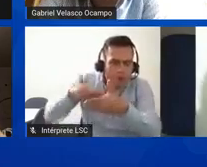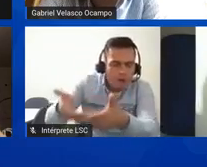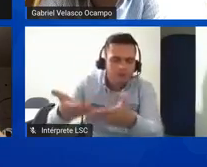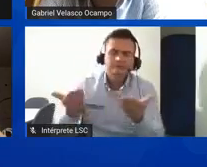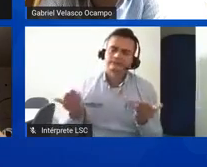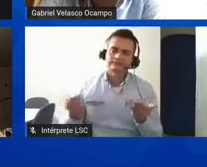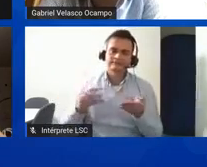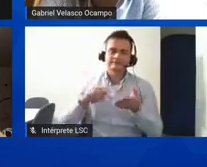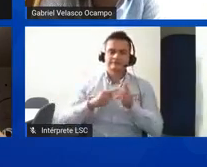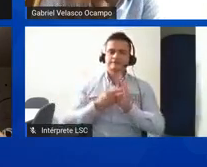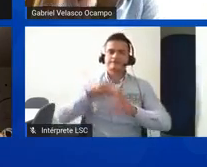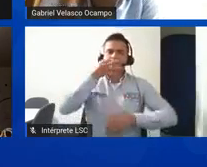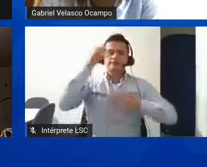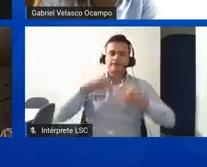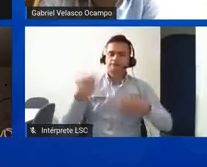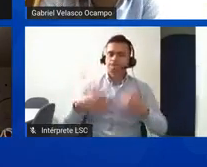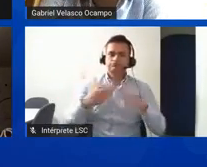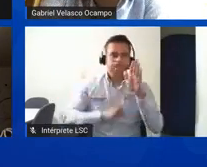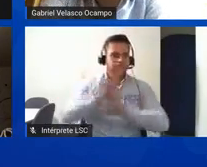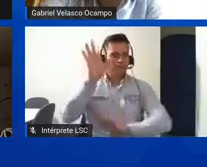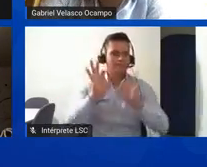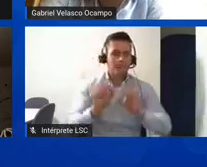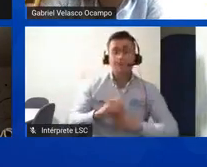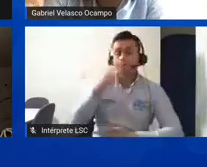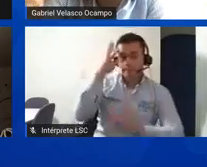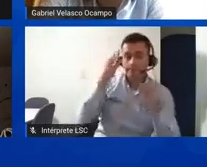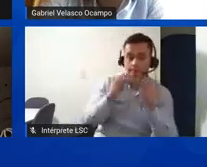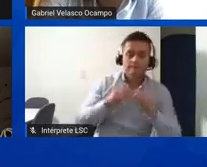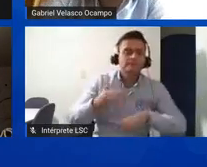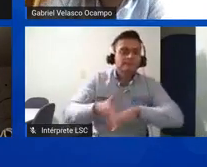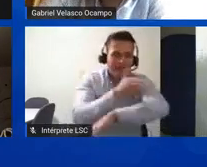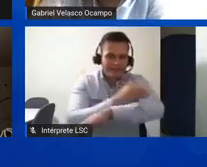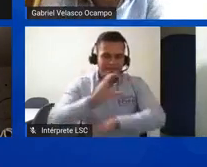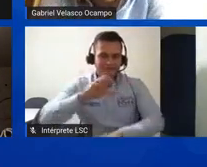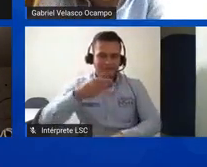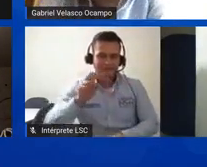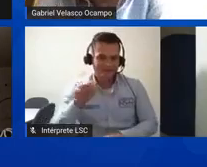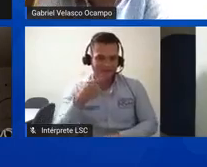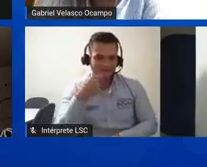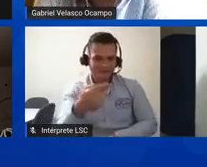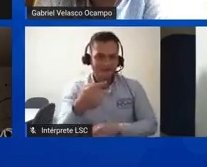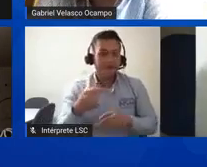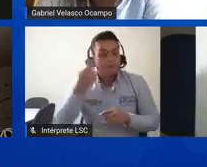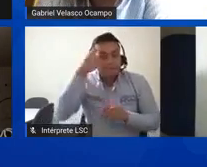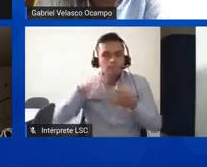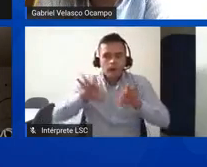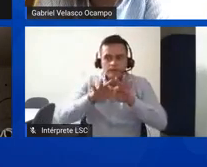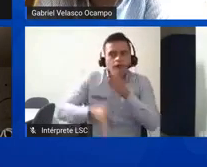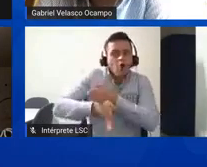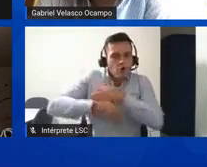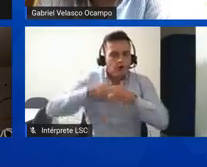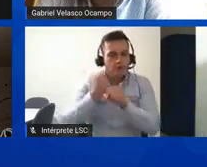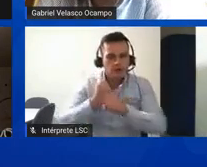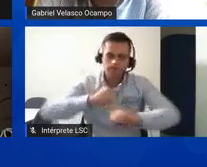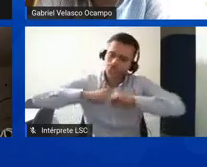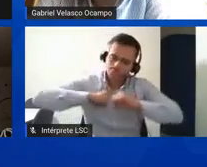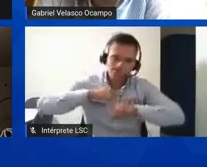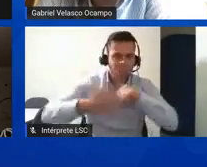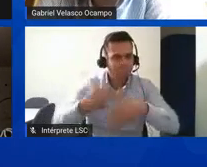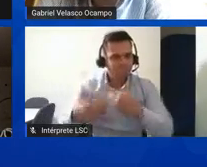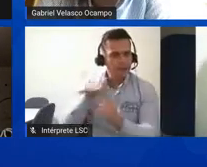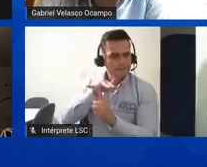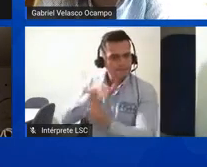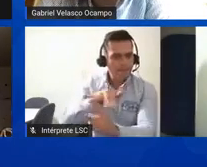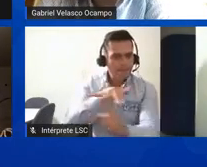muy grande, muy importante, pero como bien lo decía y lo decía Cristian, creo que tenemos que seguir trabajando en aras de generar